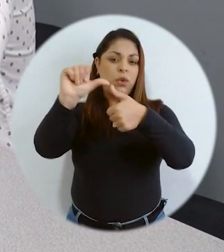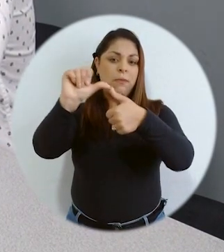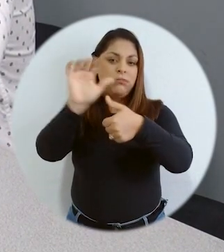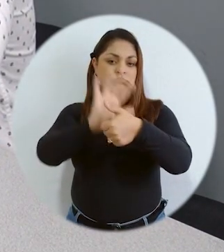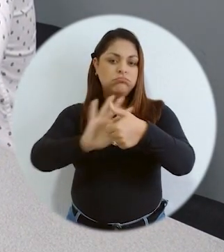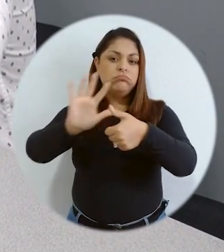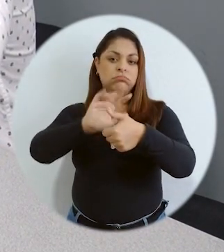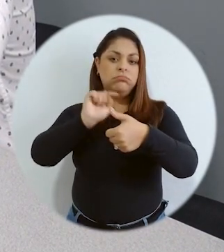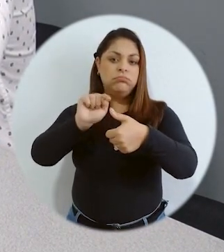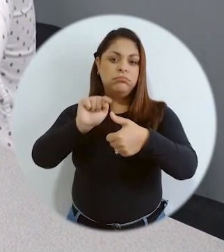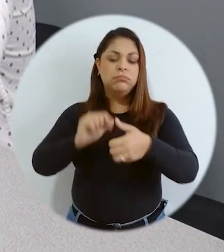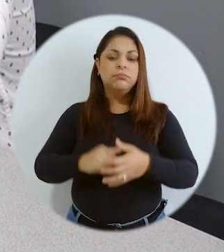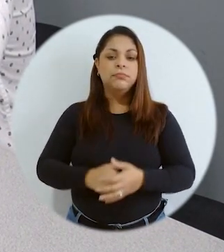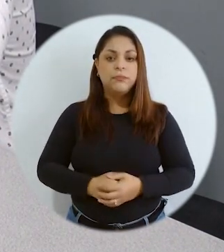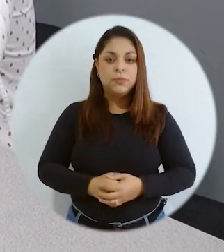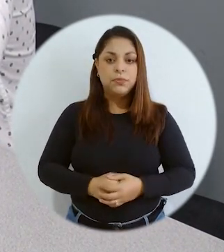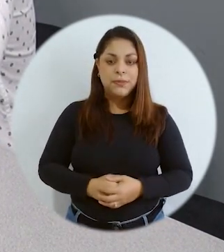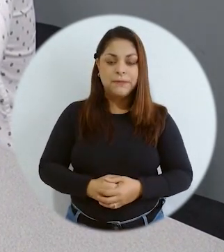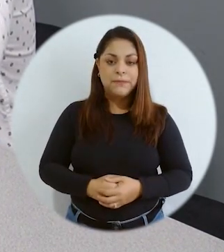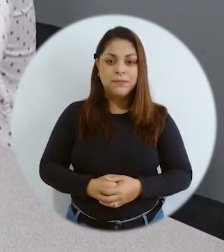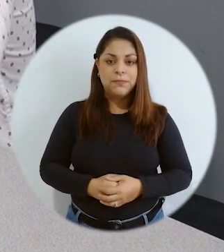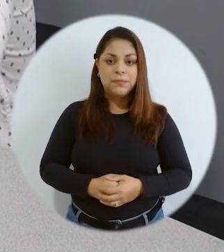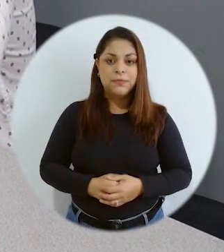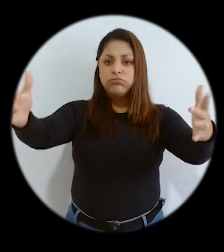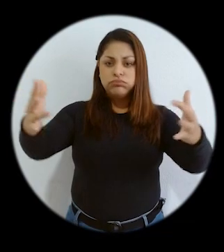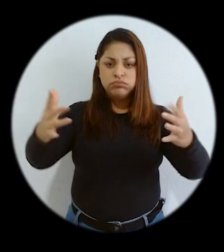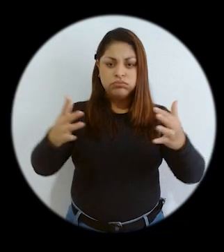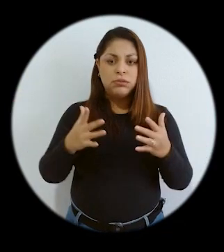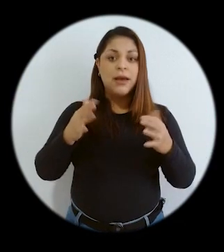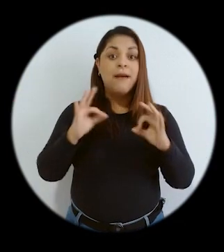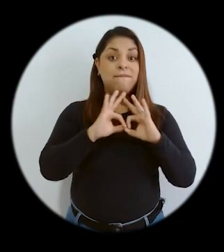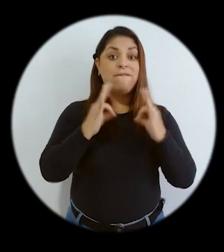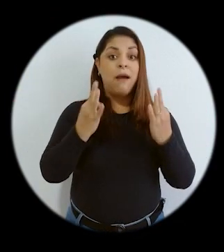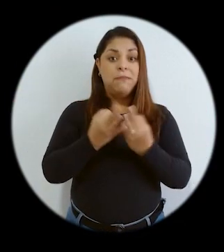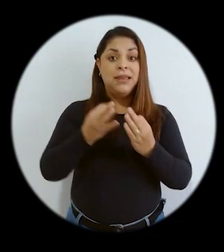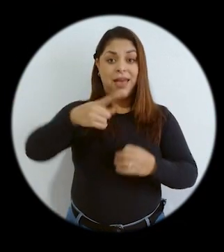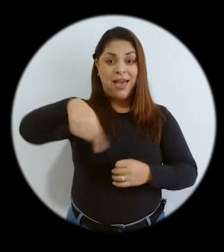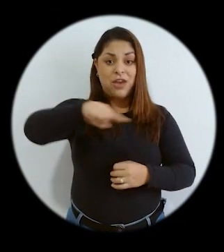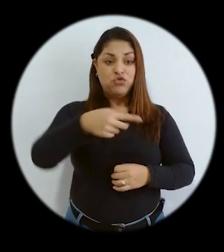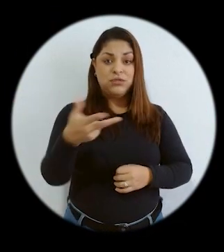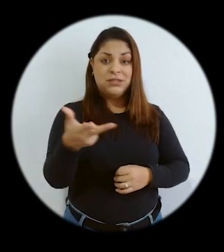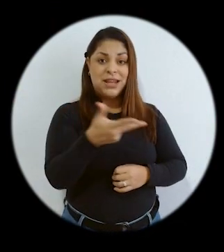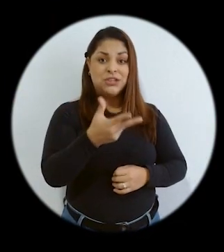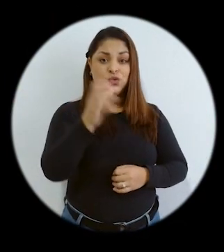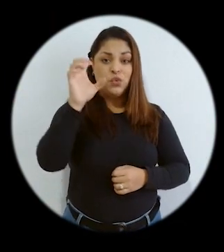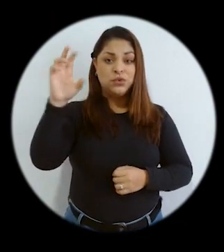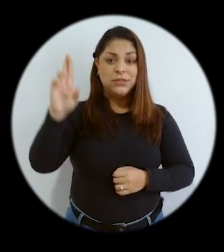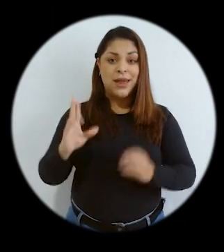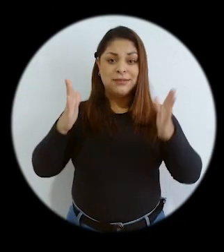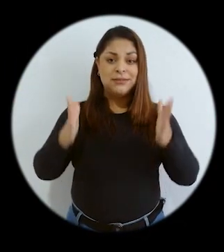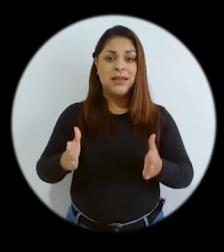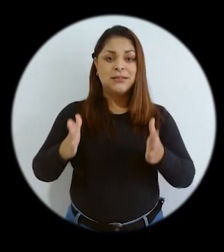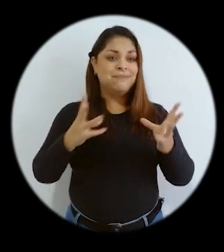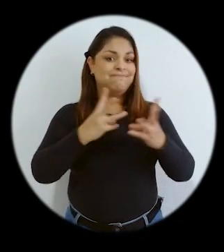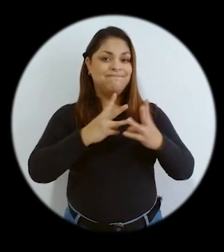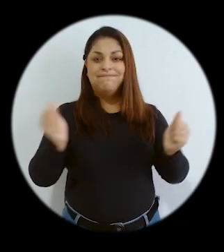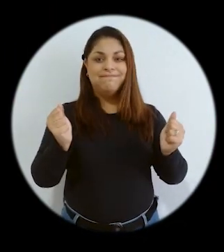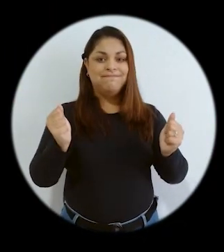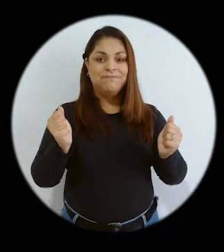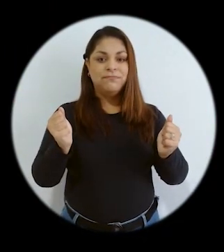eso es justamente lo que vamos a tratar hoy. Centroamérica en los años 80 vivió una etapa de una guerra fratricida, se puede